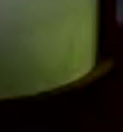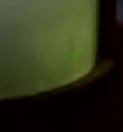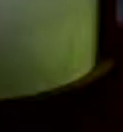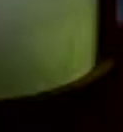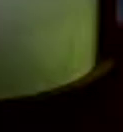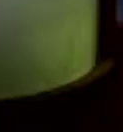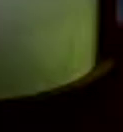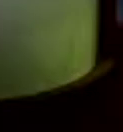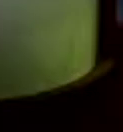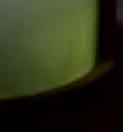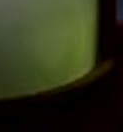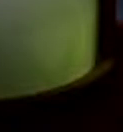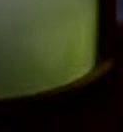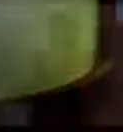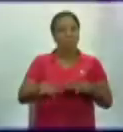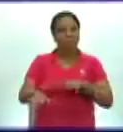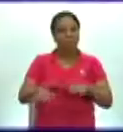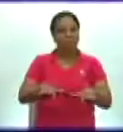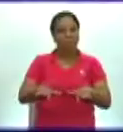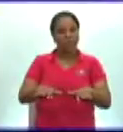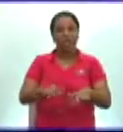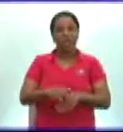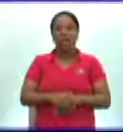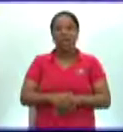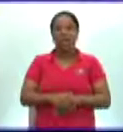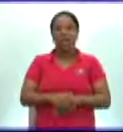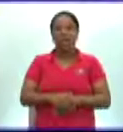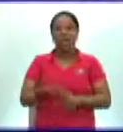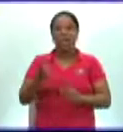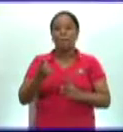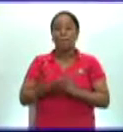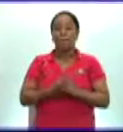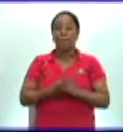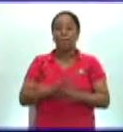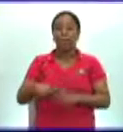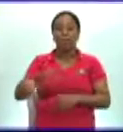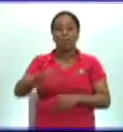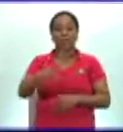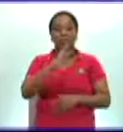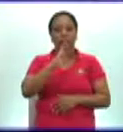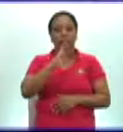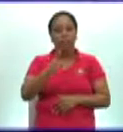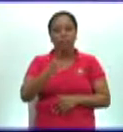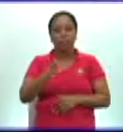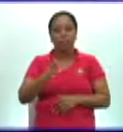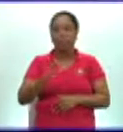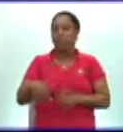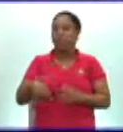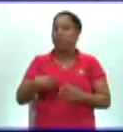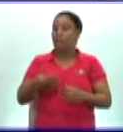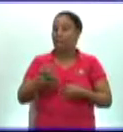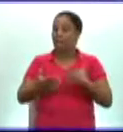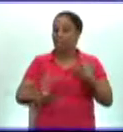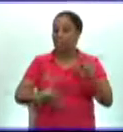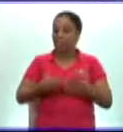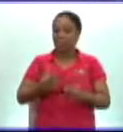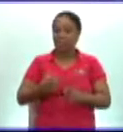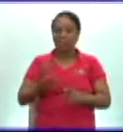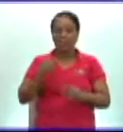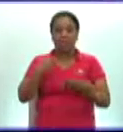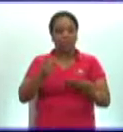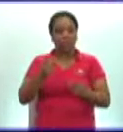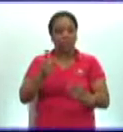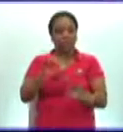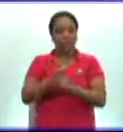Ya estamos en condiciones de que ustedes respondan correctamente la actividad dejada en el encuentro anterior,